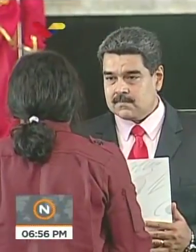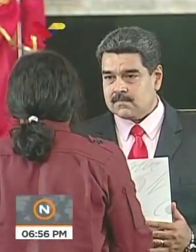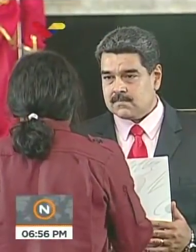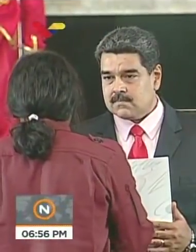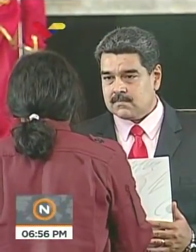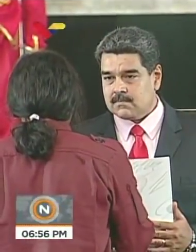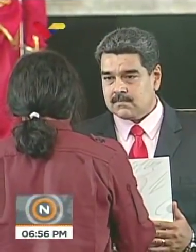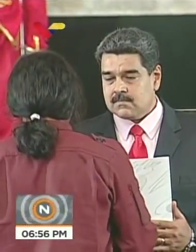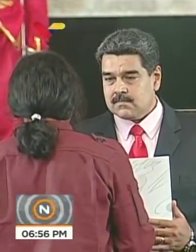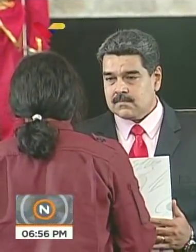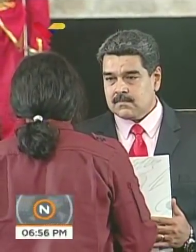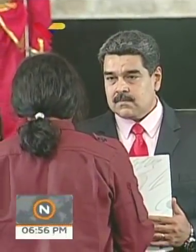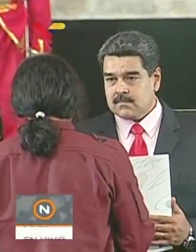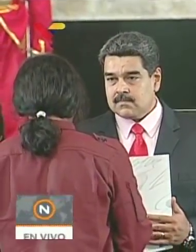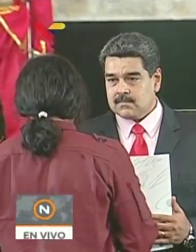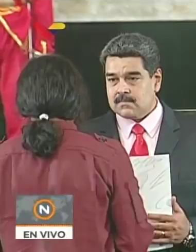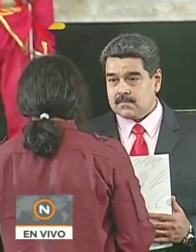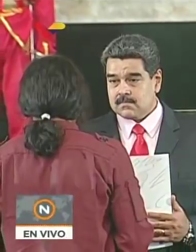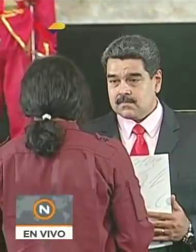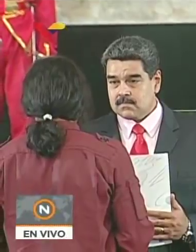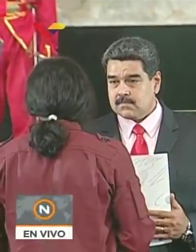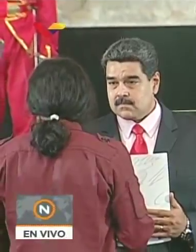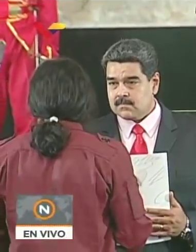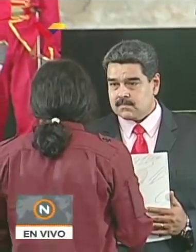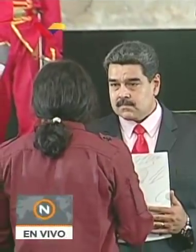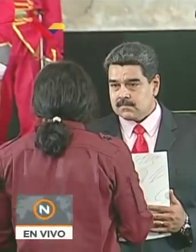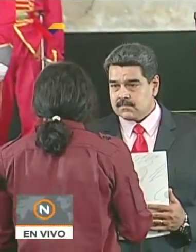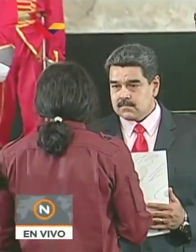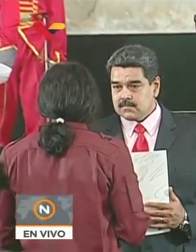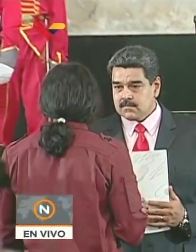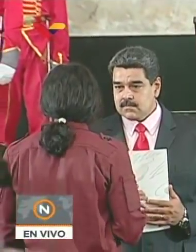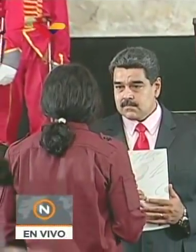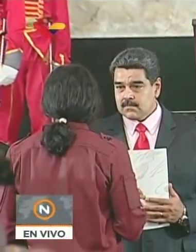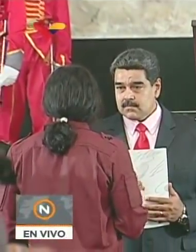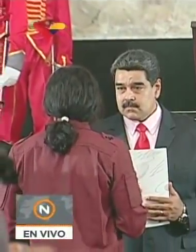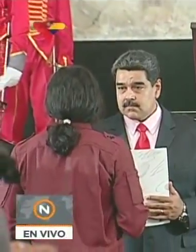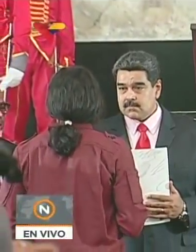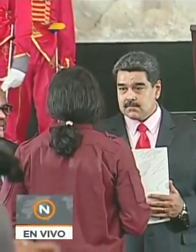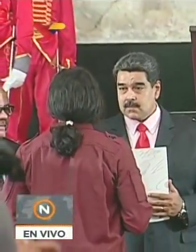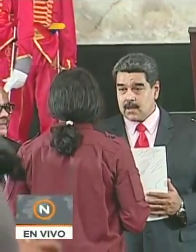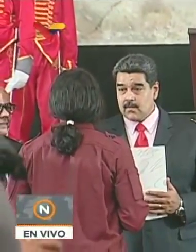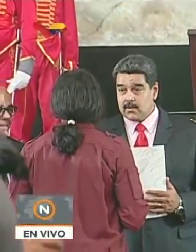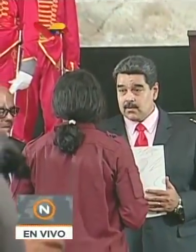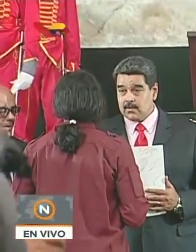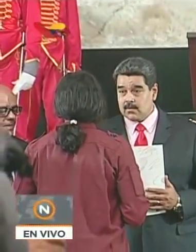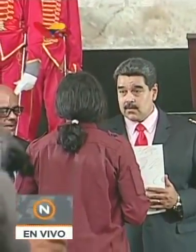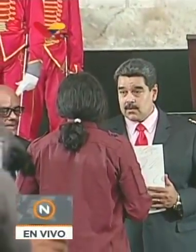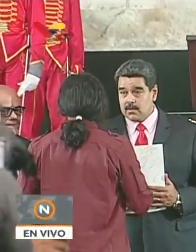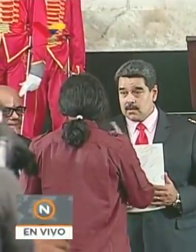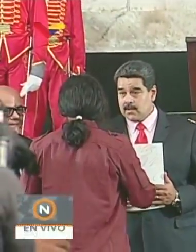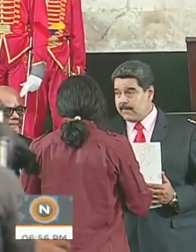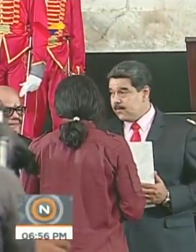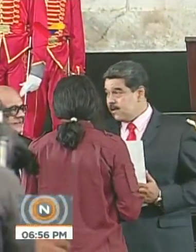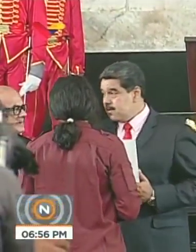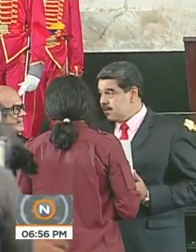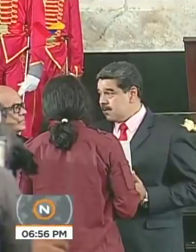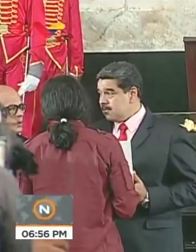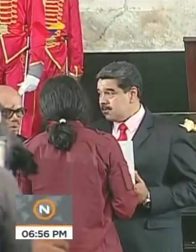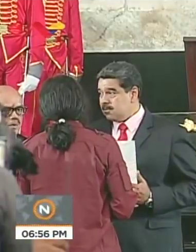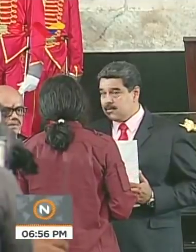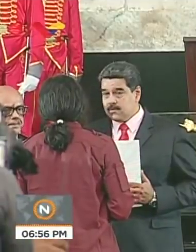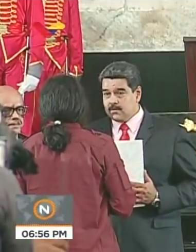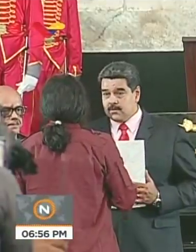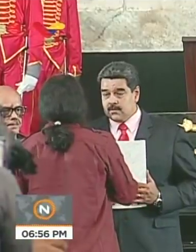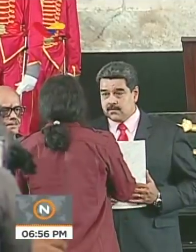en este momento de la máxima autoridad del país con el galardonado. Recibe la